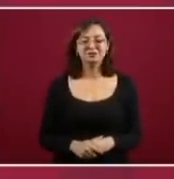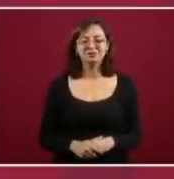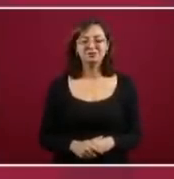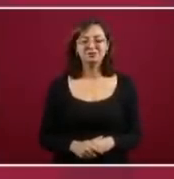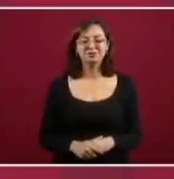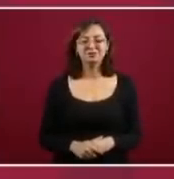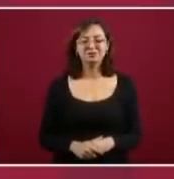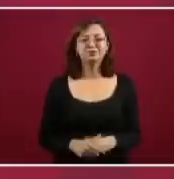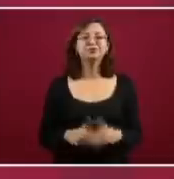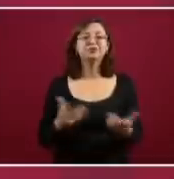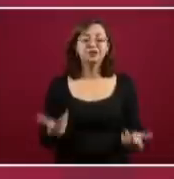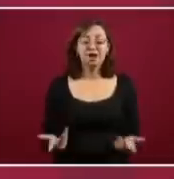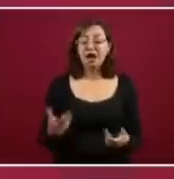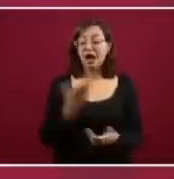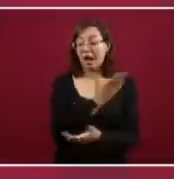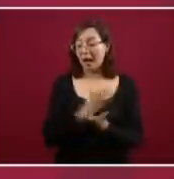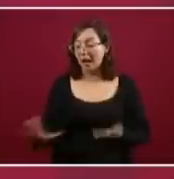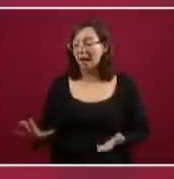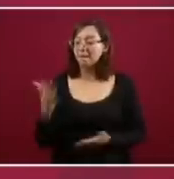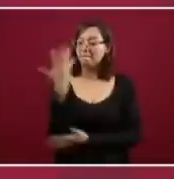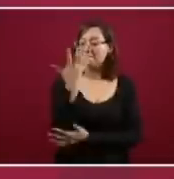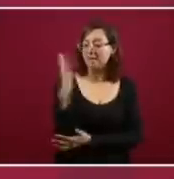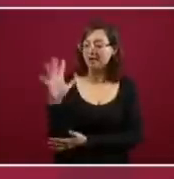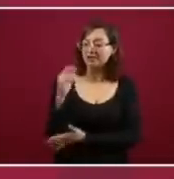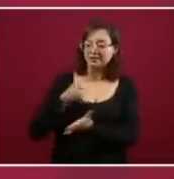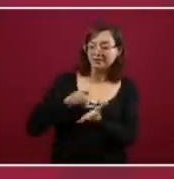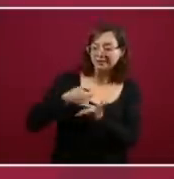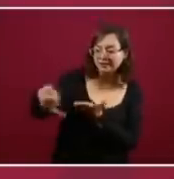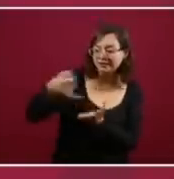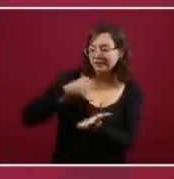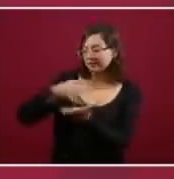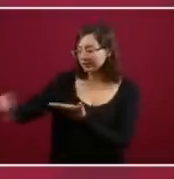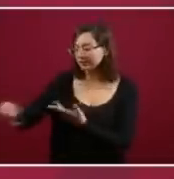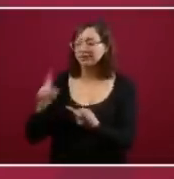de sembrando vida lo de los jóvenes